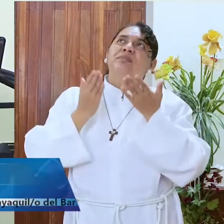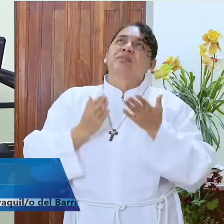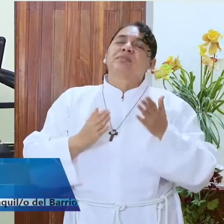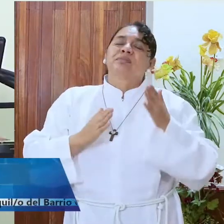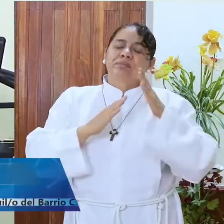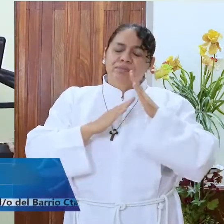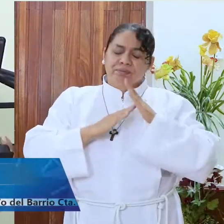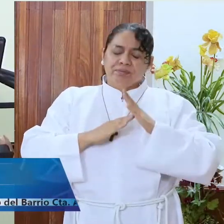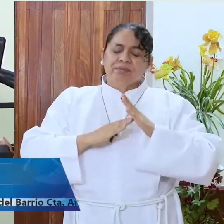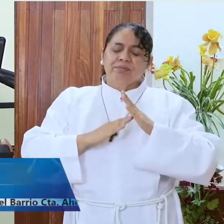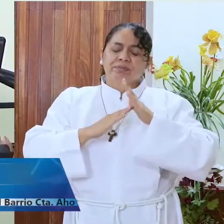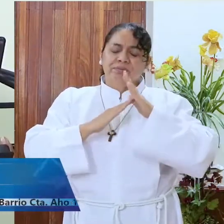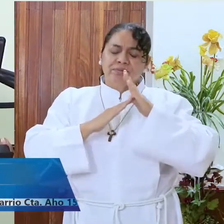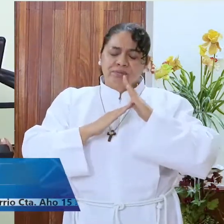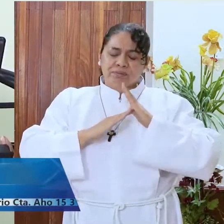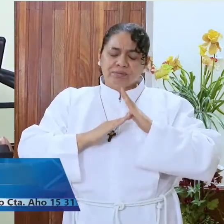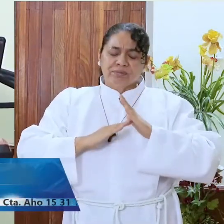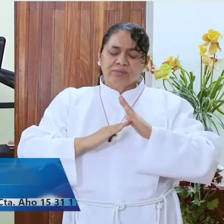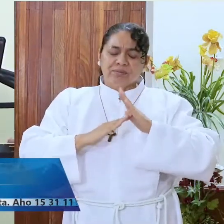estaba